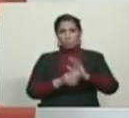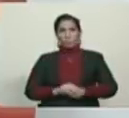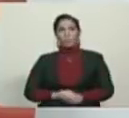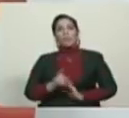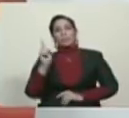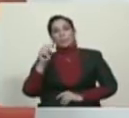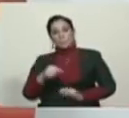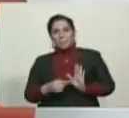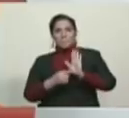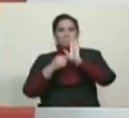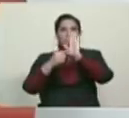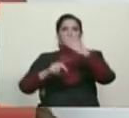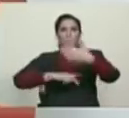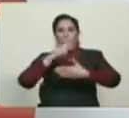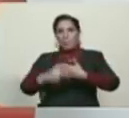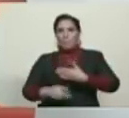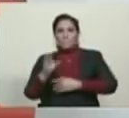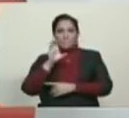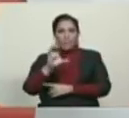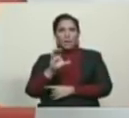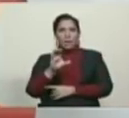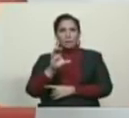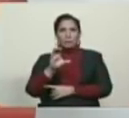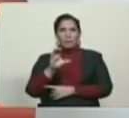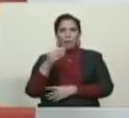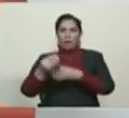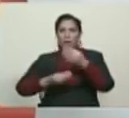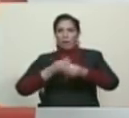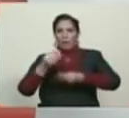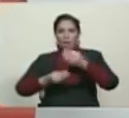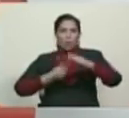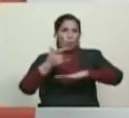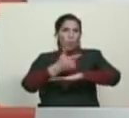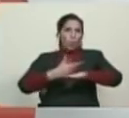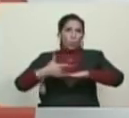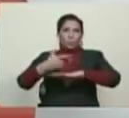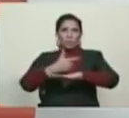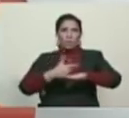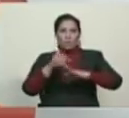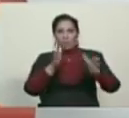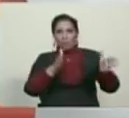también presentó el Plan de la Patria para el ejercicio de gobierno